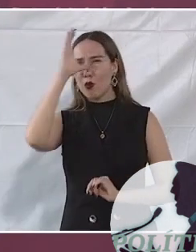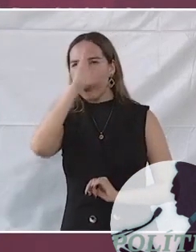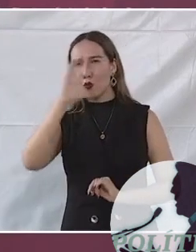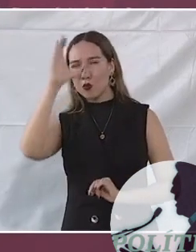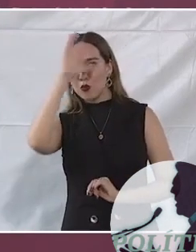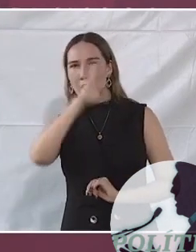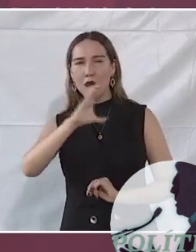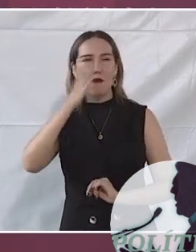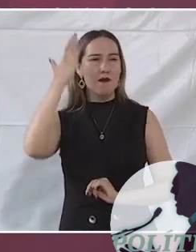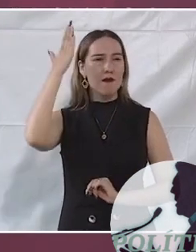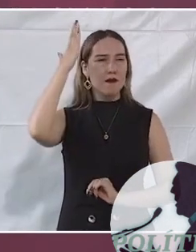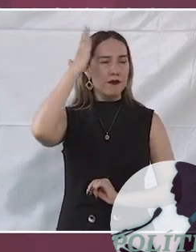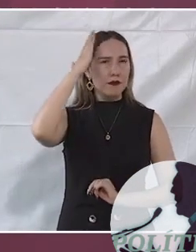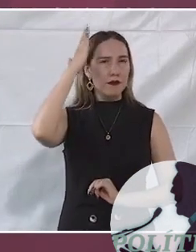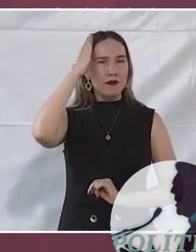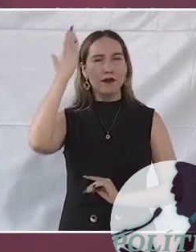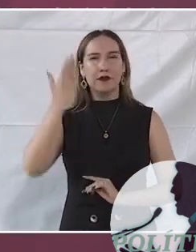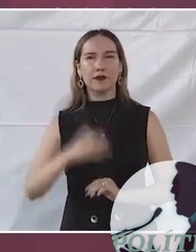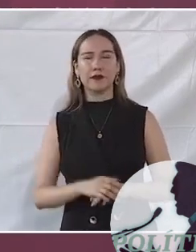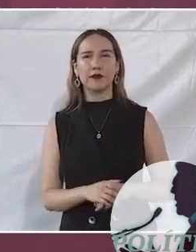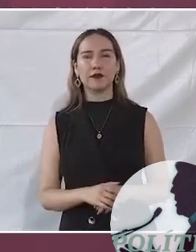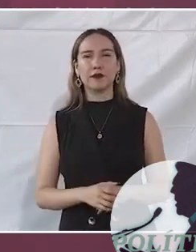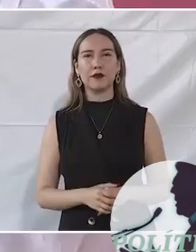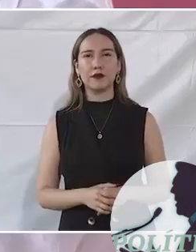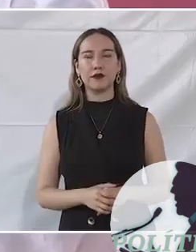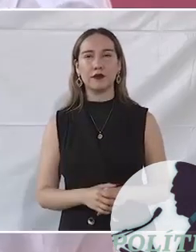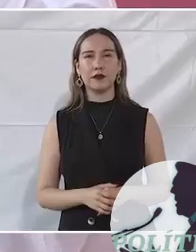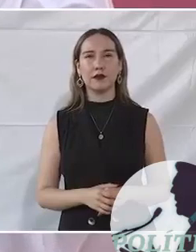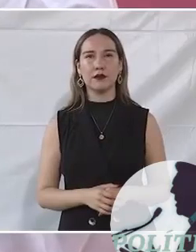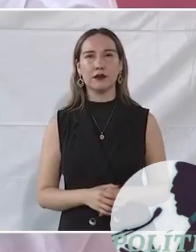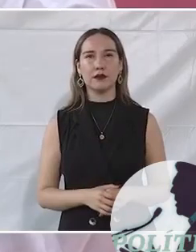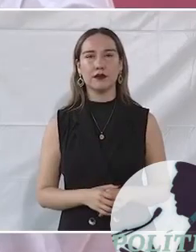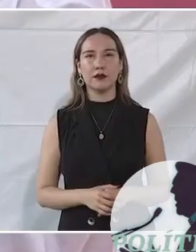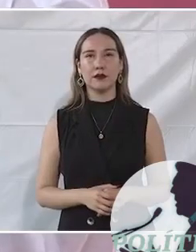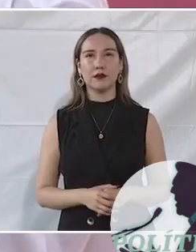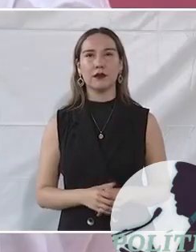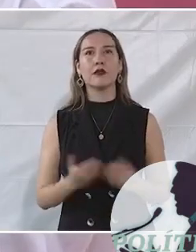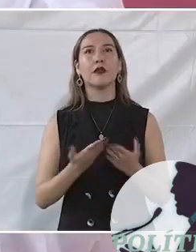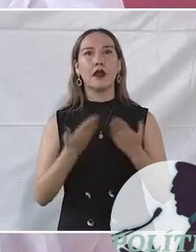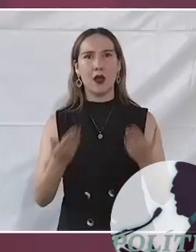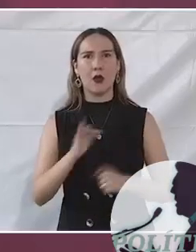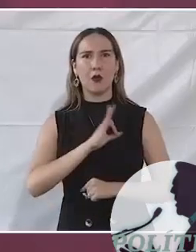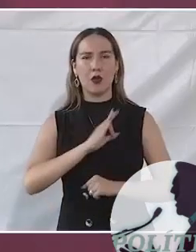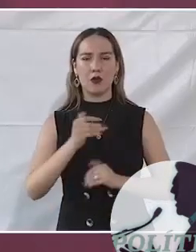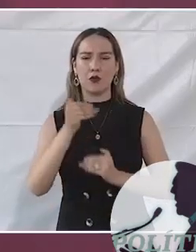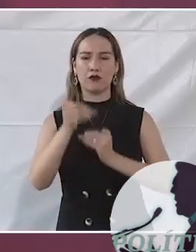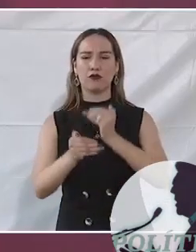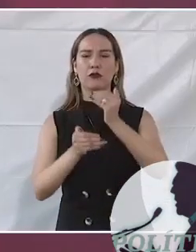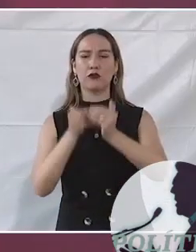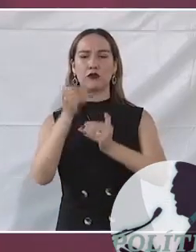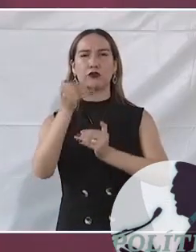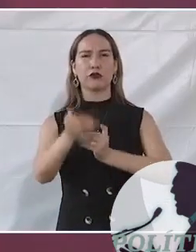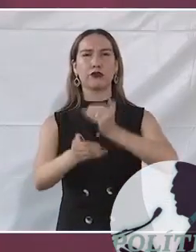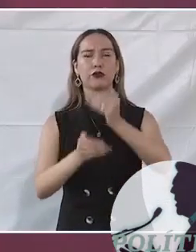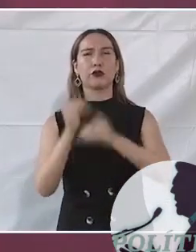culturales, por eso es que hemos podido salir adelante frente